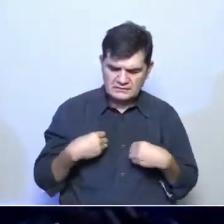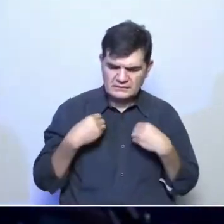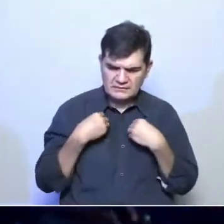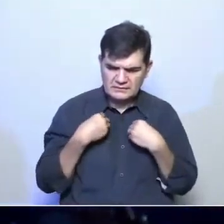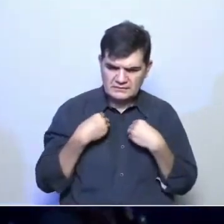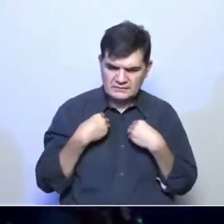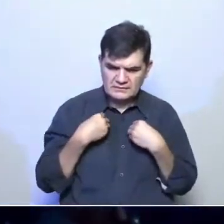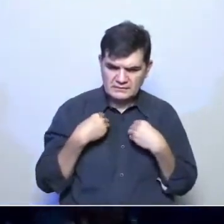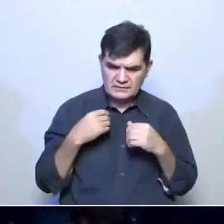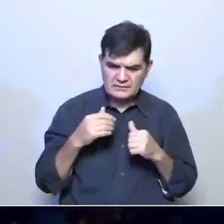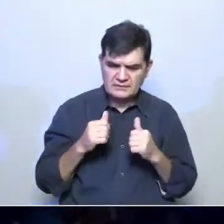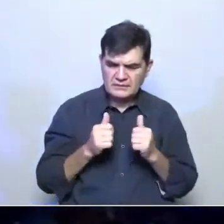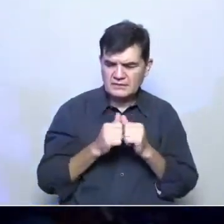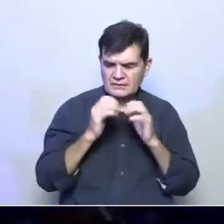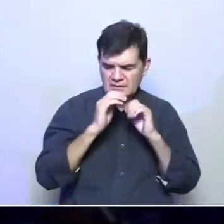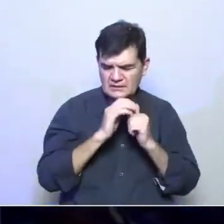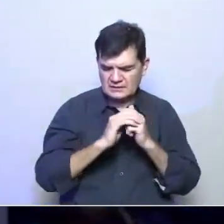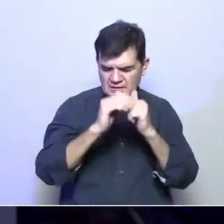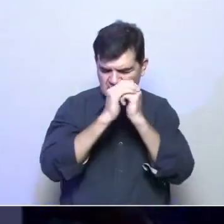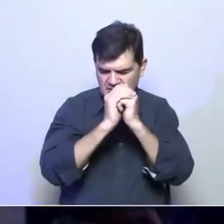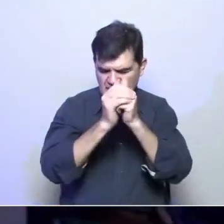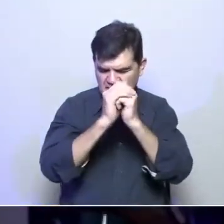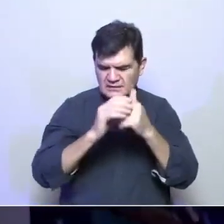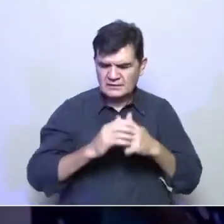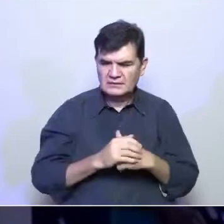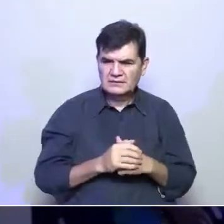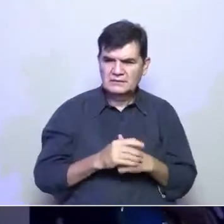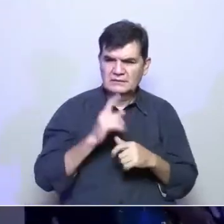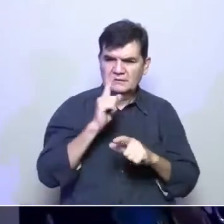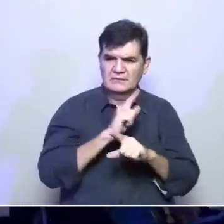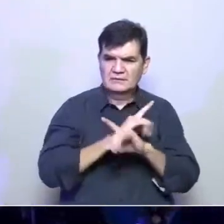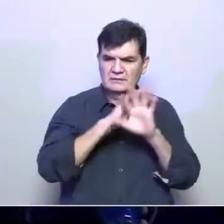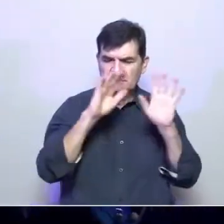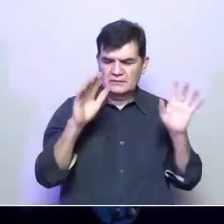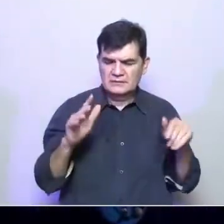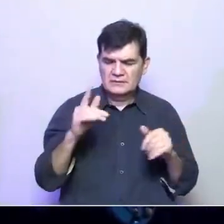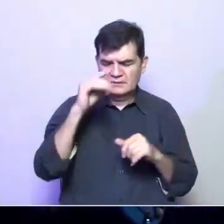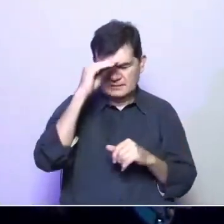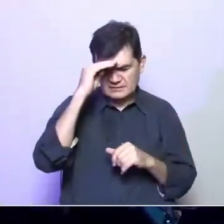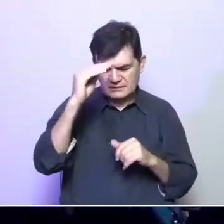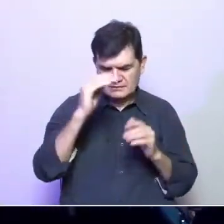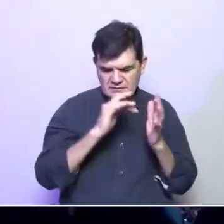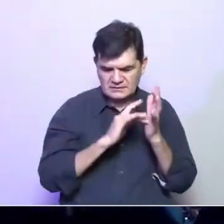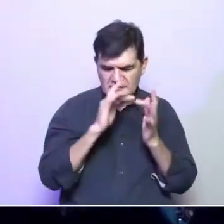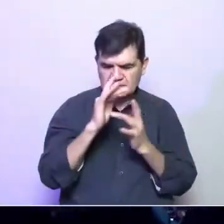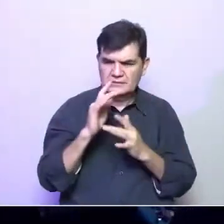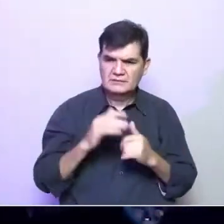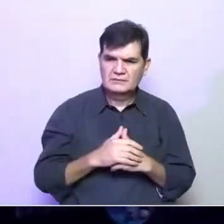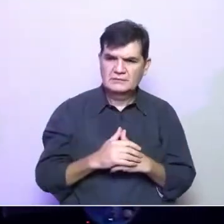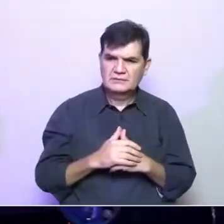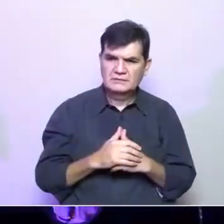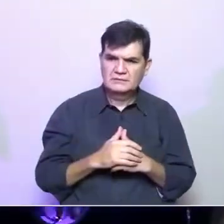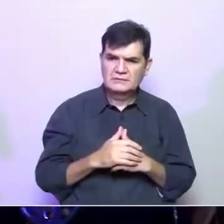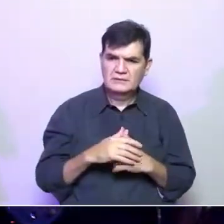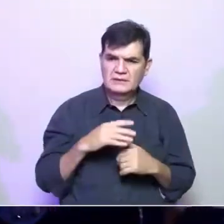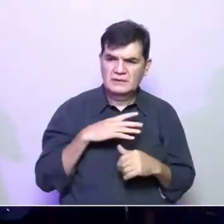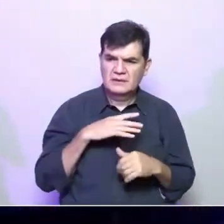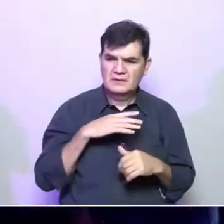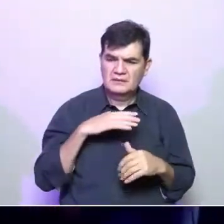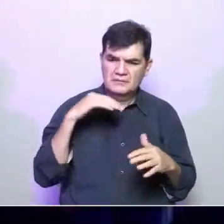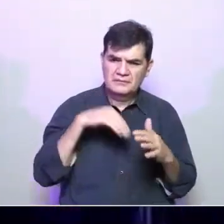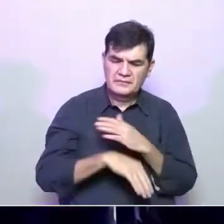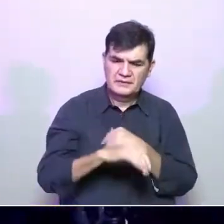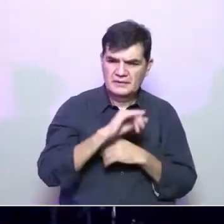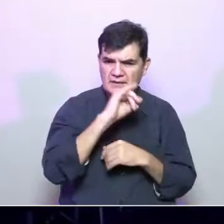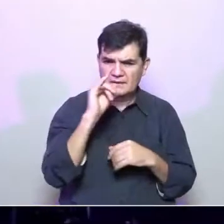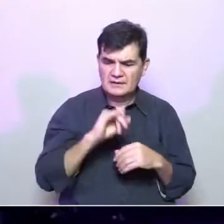cuando no puedes. Queremos cuando no ver quieres. Tu gloria aquí. Dale, dale. Jesús. Cuando todo está perdido, dale